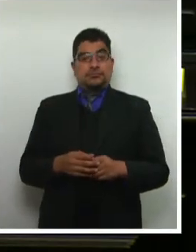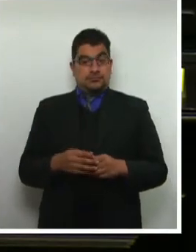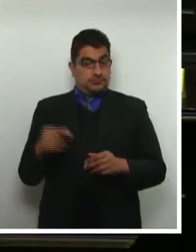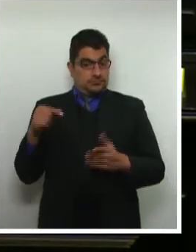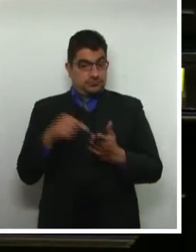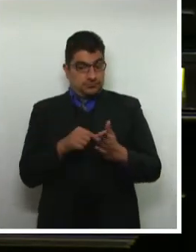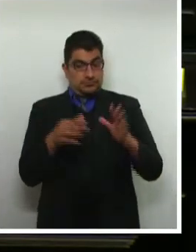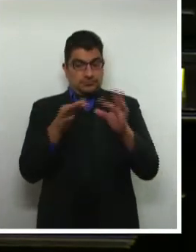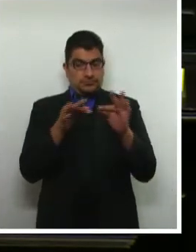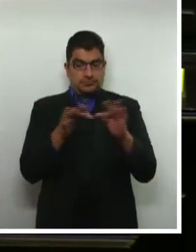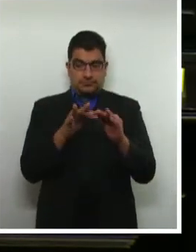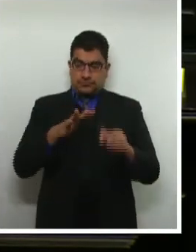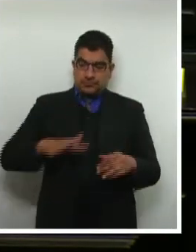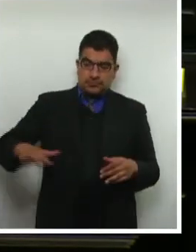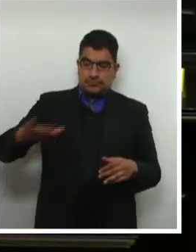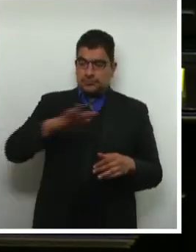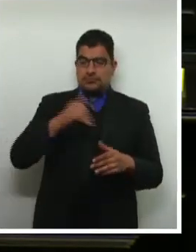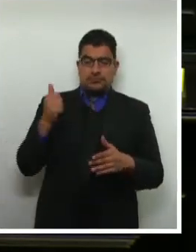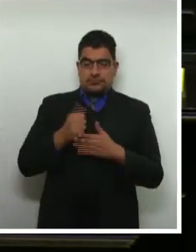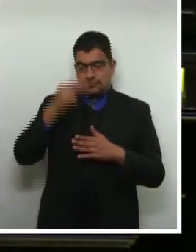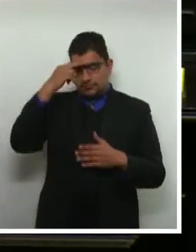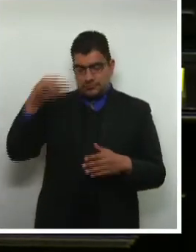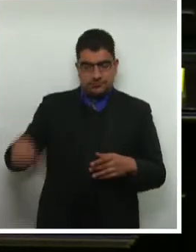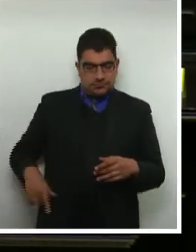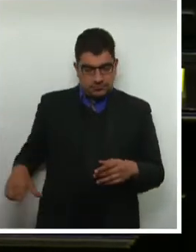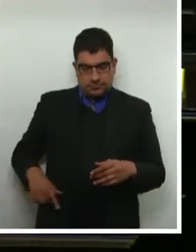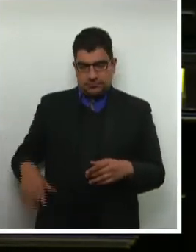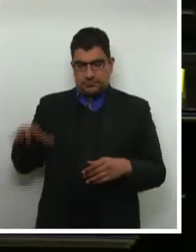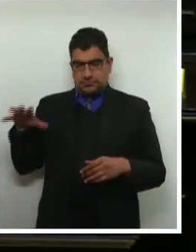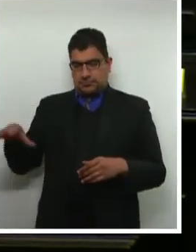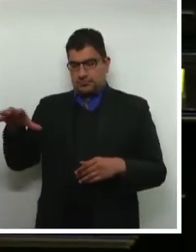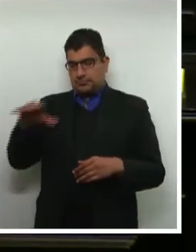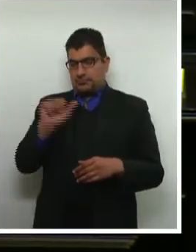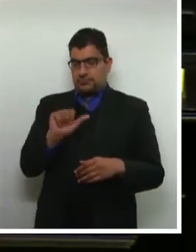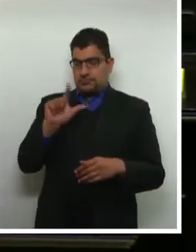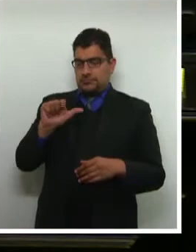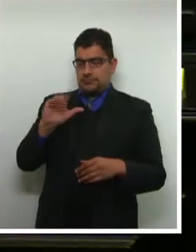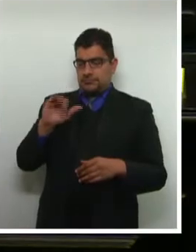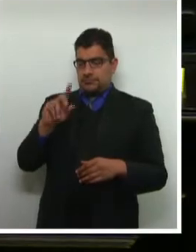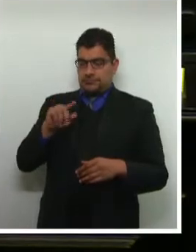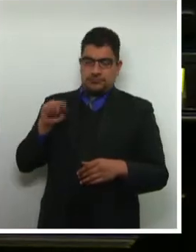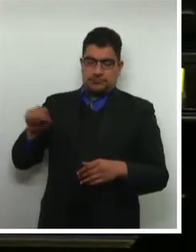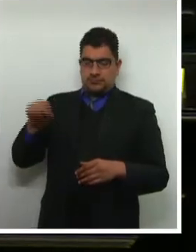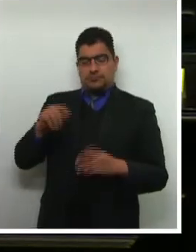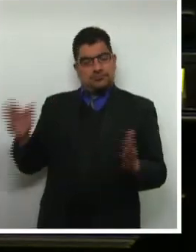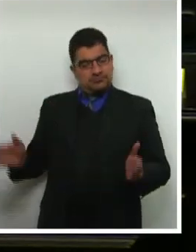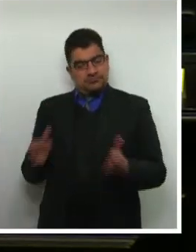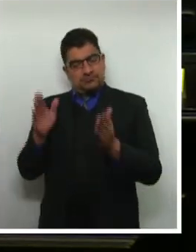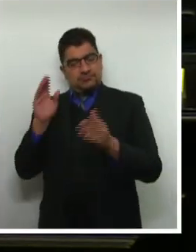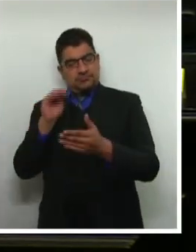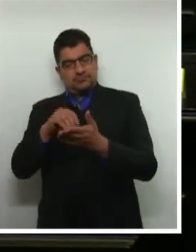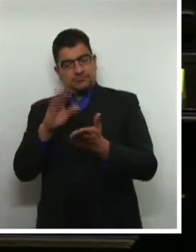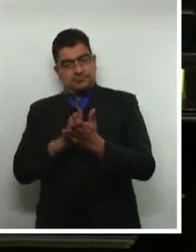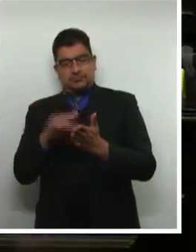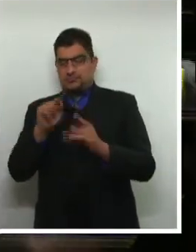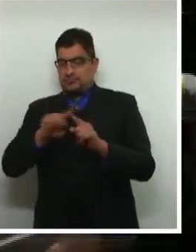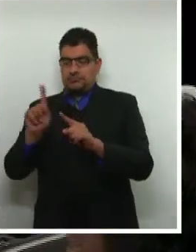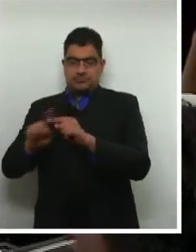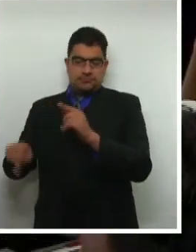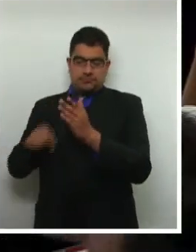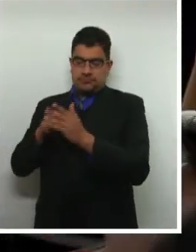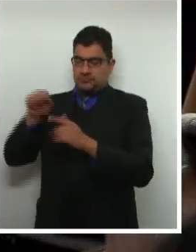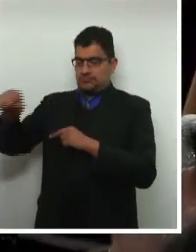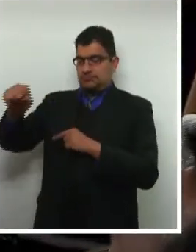señala que el gobierno de la ciudad y las alcaldías, en coordinación con el gobierno federal, promoverán el registro y la catalogación del